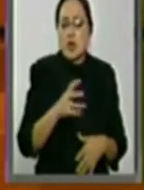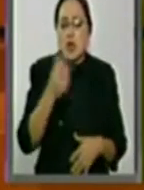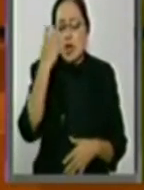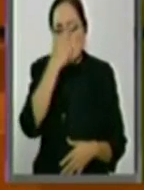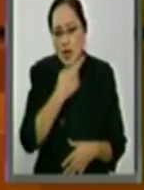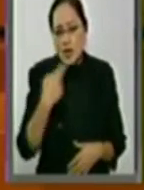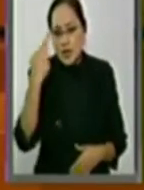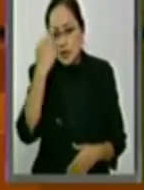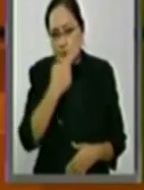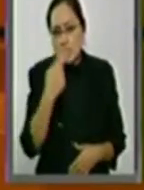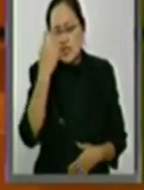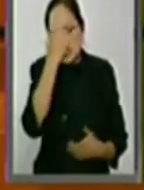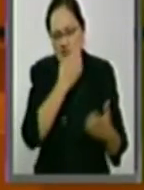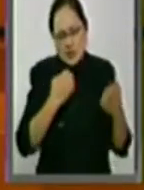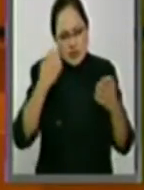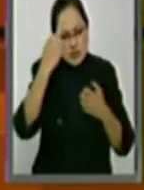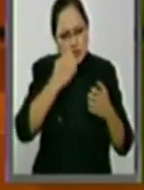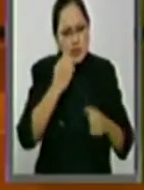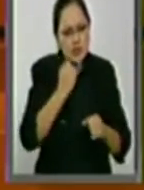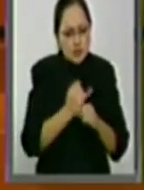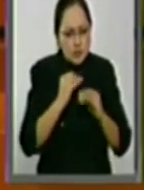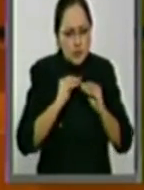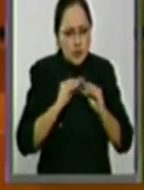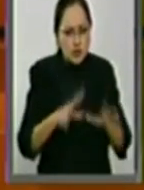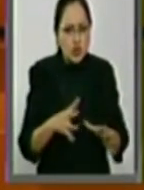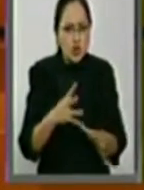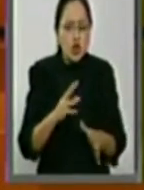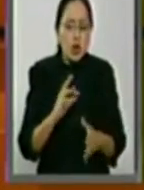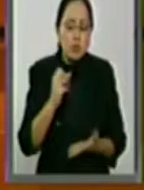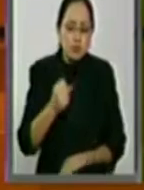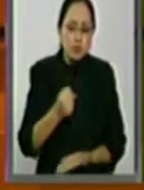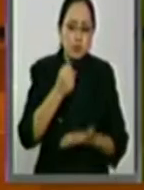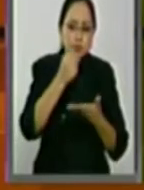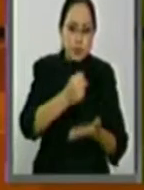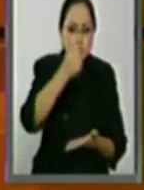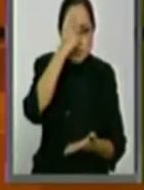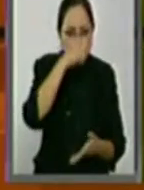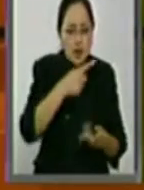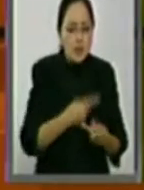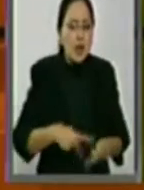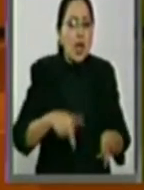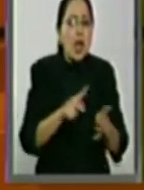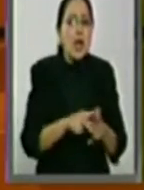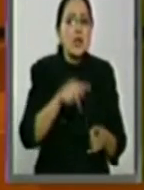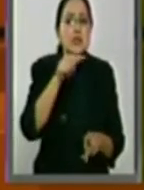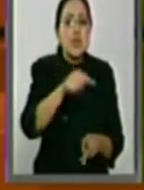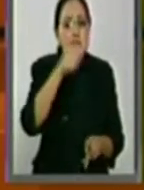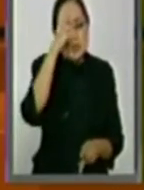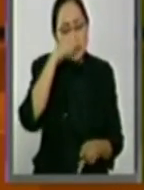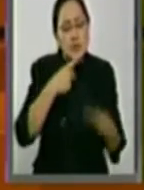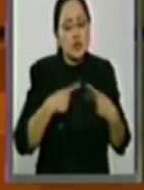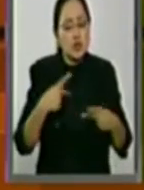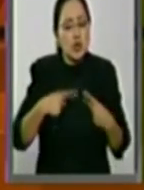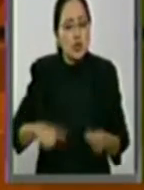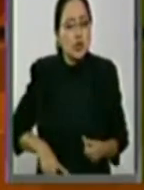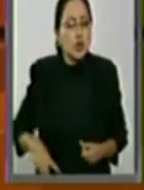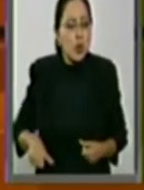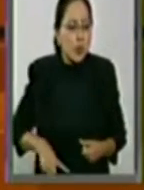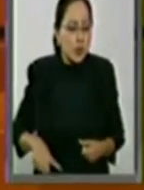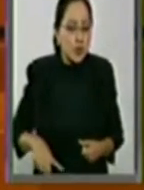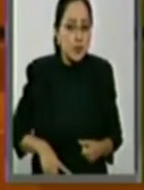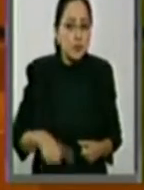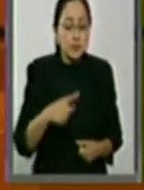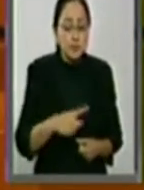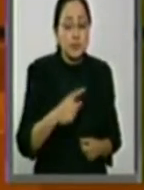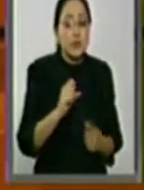evalúa información como recursos otorgados para plazas y sueldos de funcionarios, situación de la